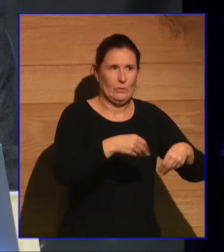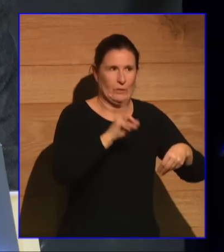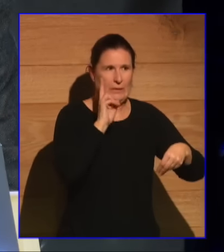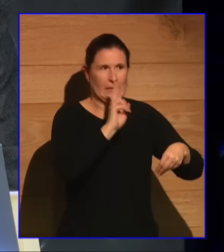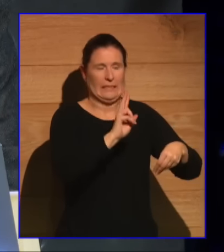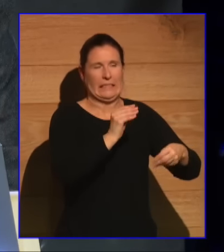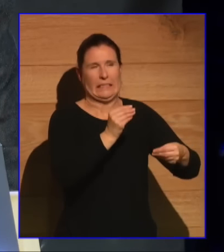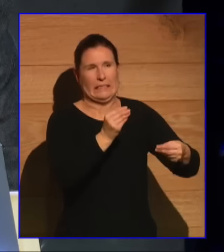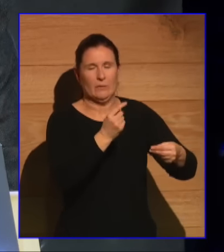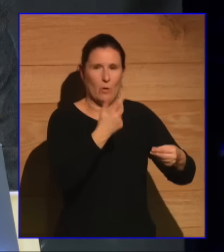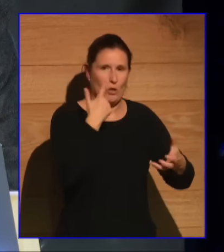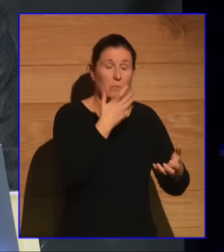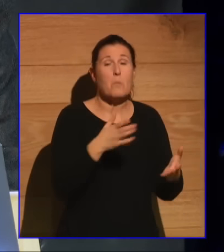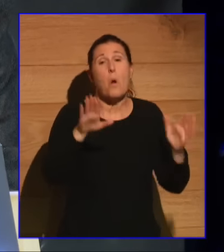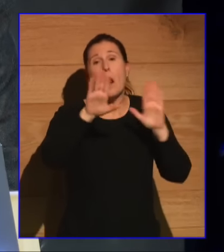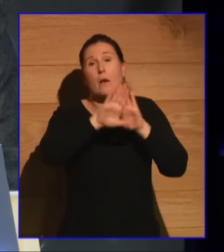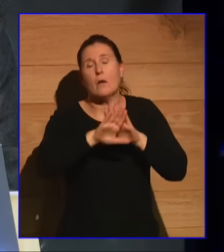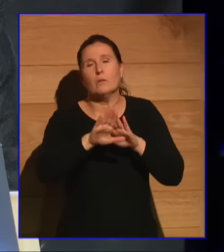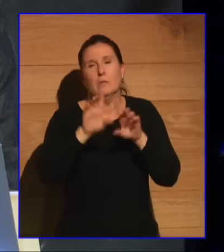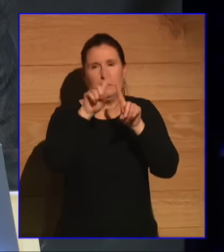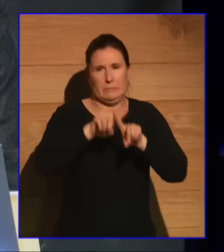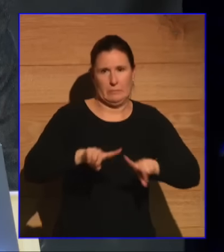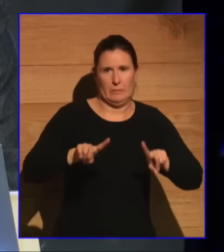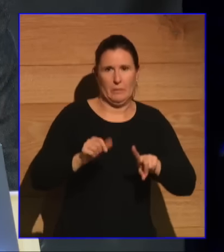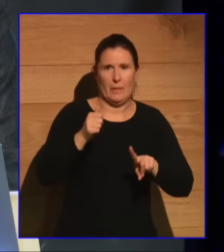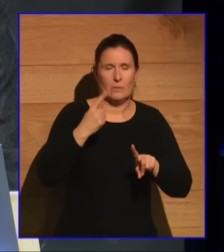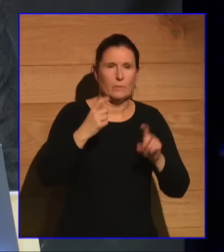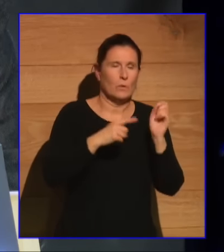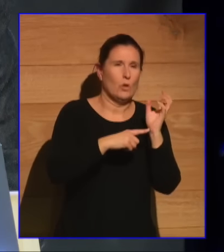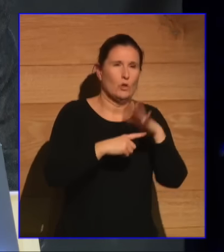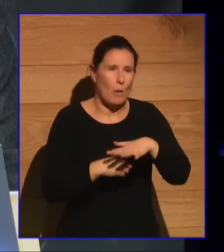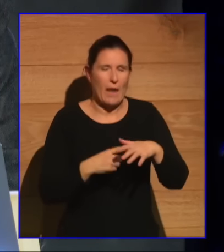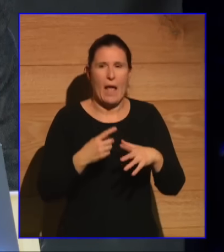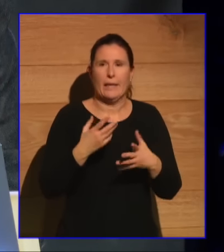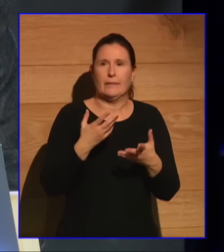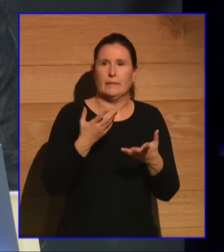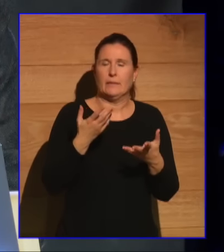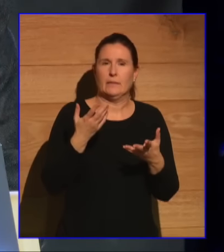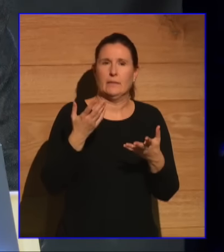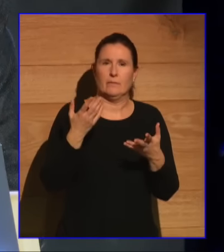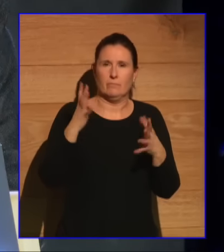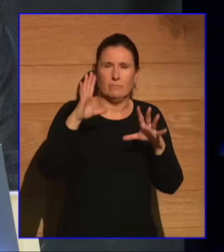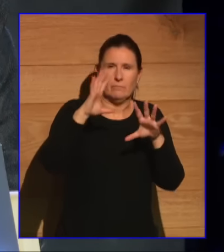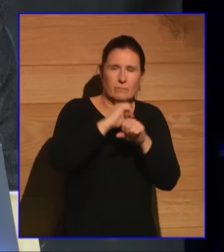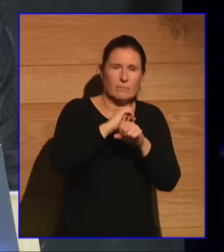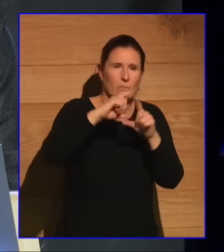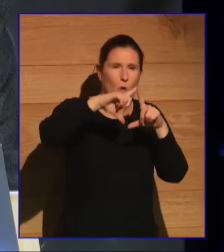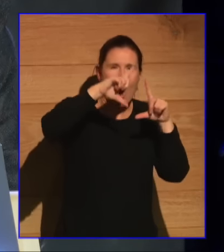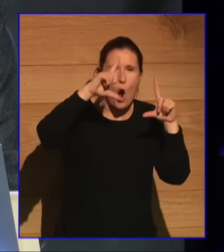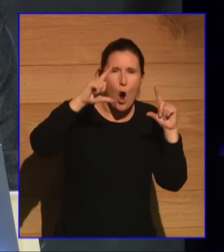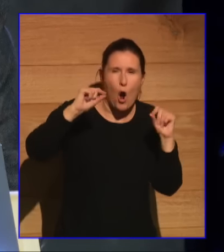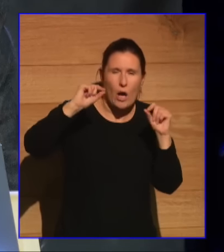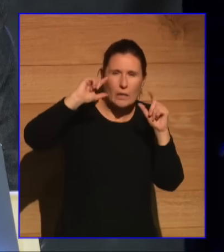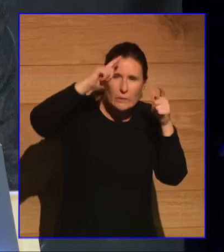complejo. Cuando es por la noche, con las sombras de las grandes hojas de